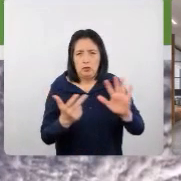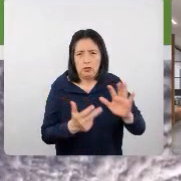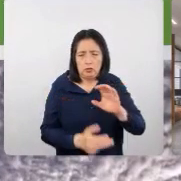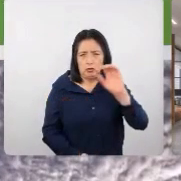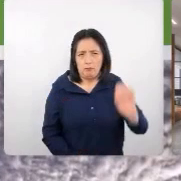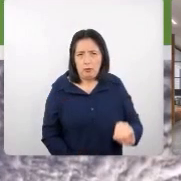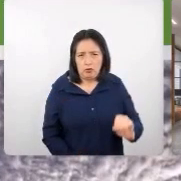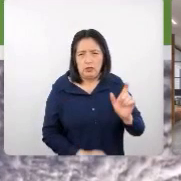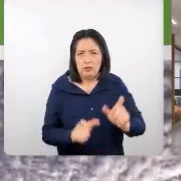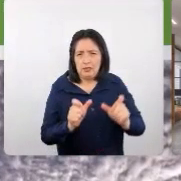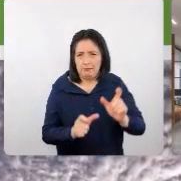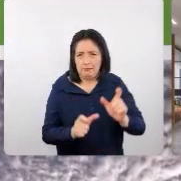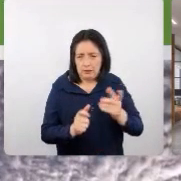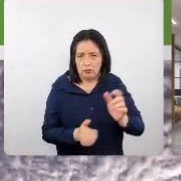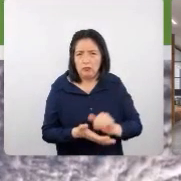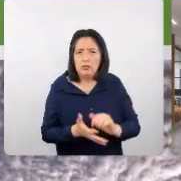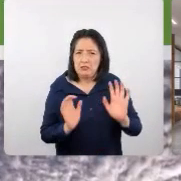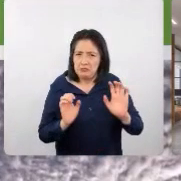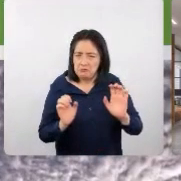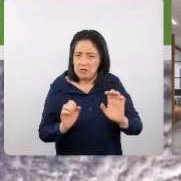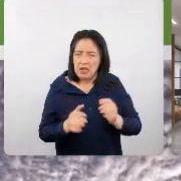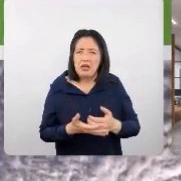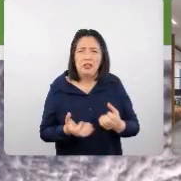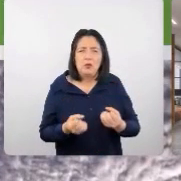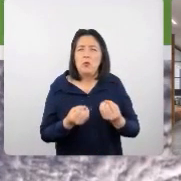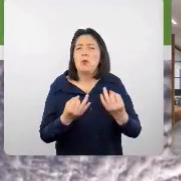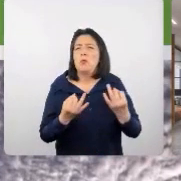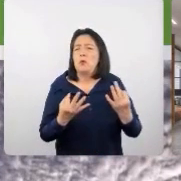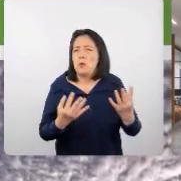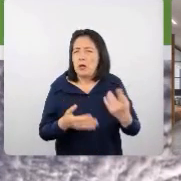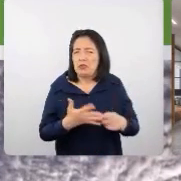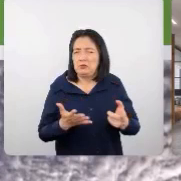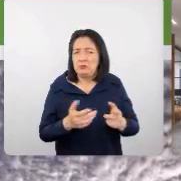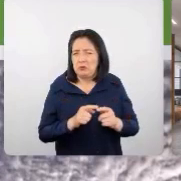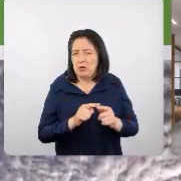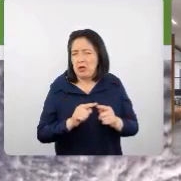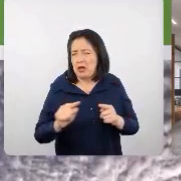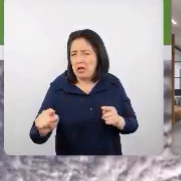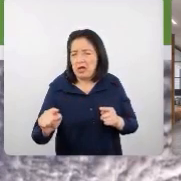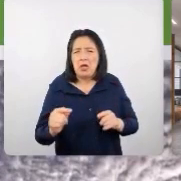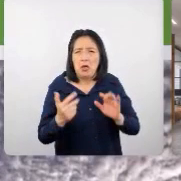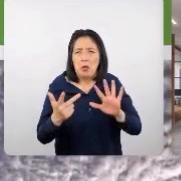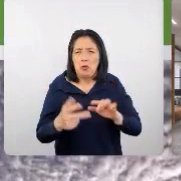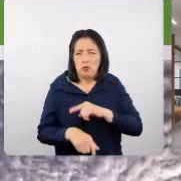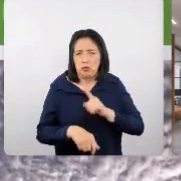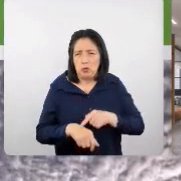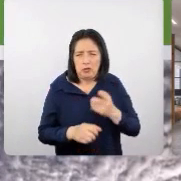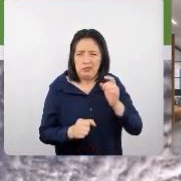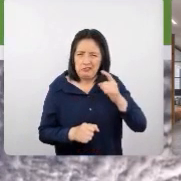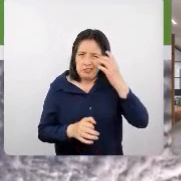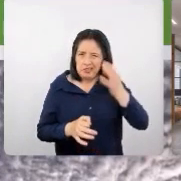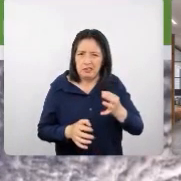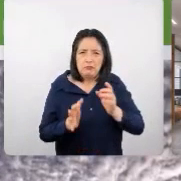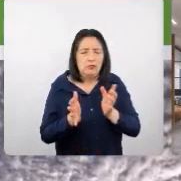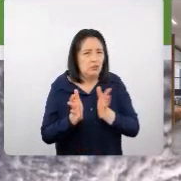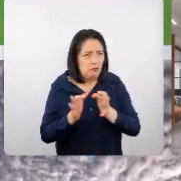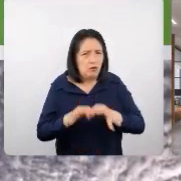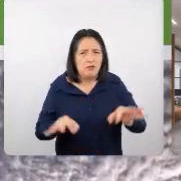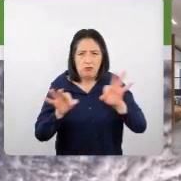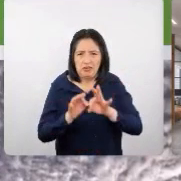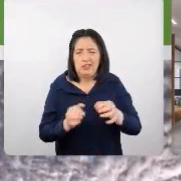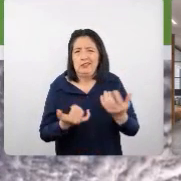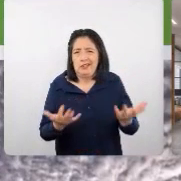88% de la población está a un radio de 8 horas. Creemos importante aquí también